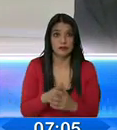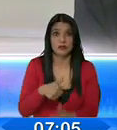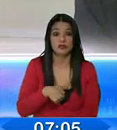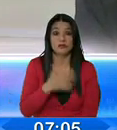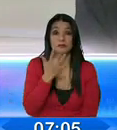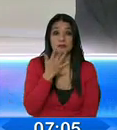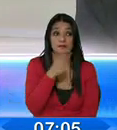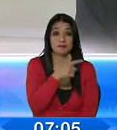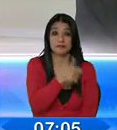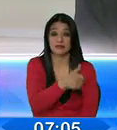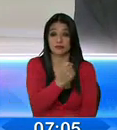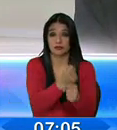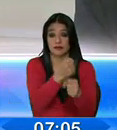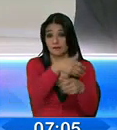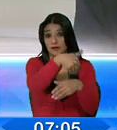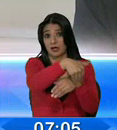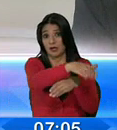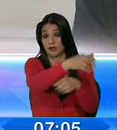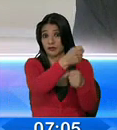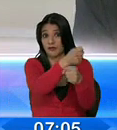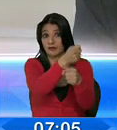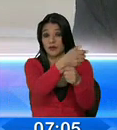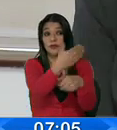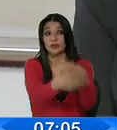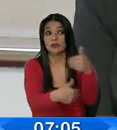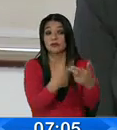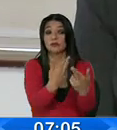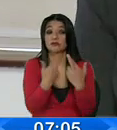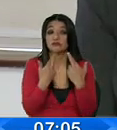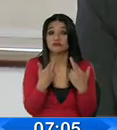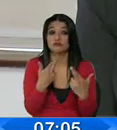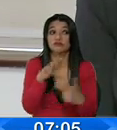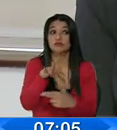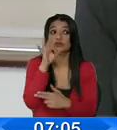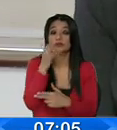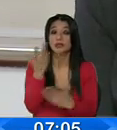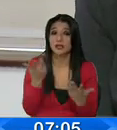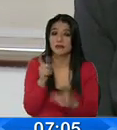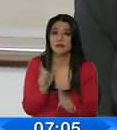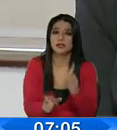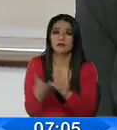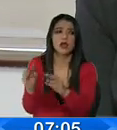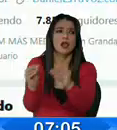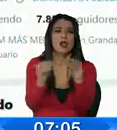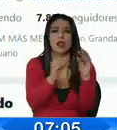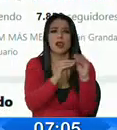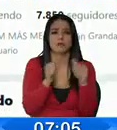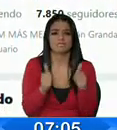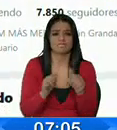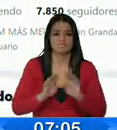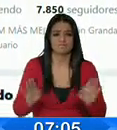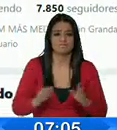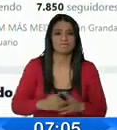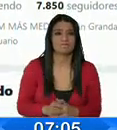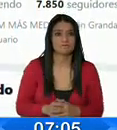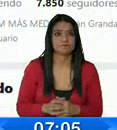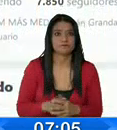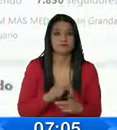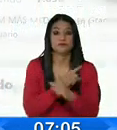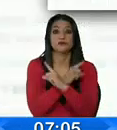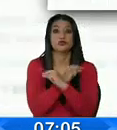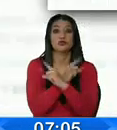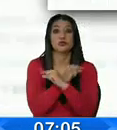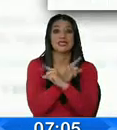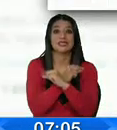justicia haga su trabajo y nos diga qué descubre, porque las especulaciones no nos hacen bien. En la secuencia de tweets de Daniel